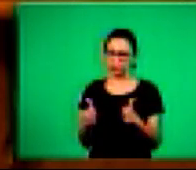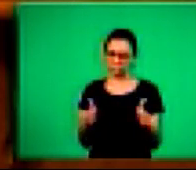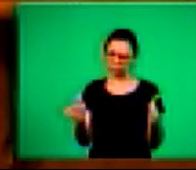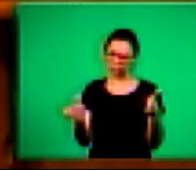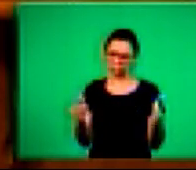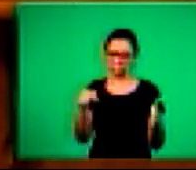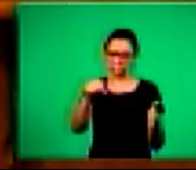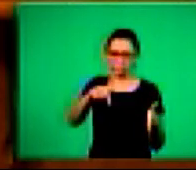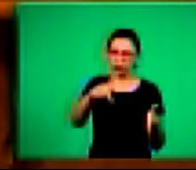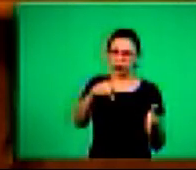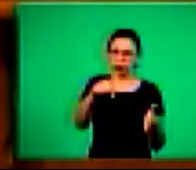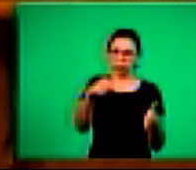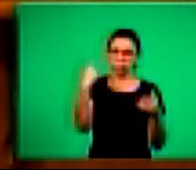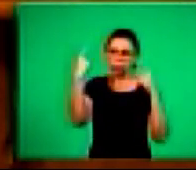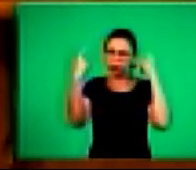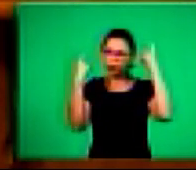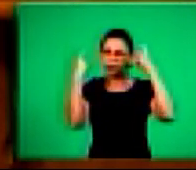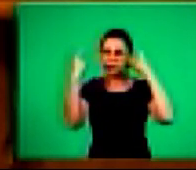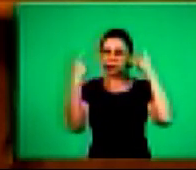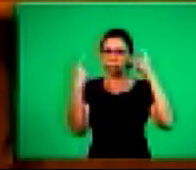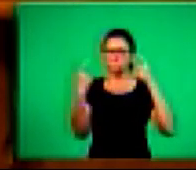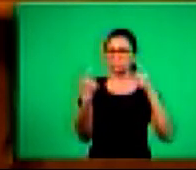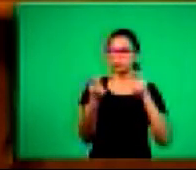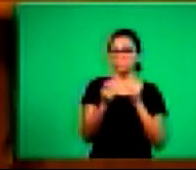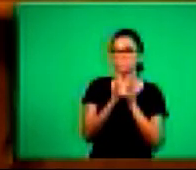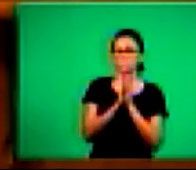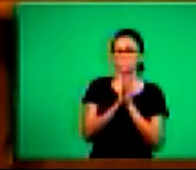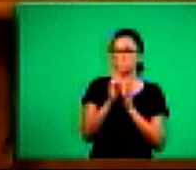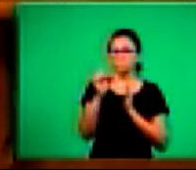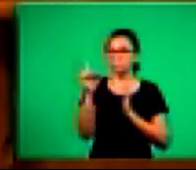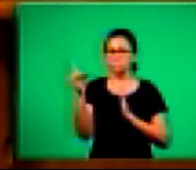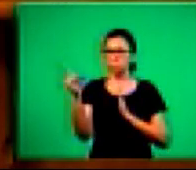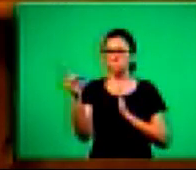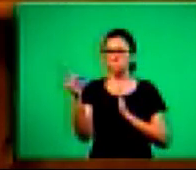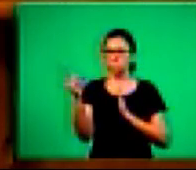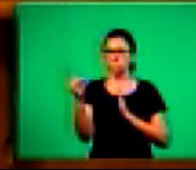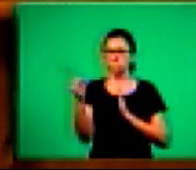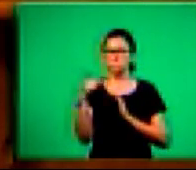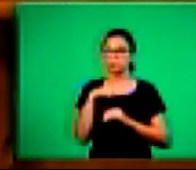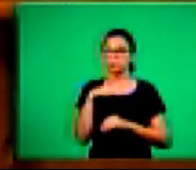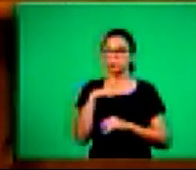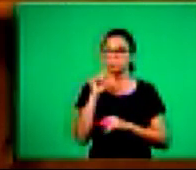observe la biblia ella tiene una preocupación